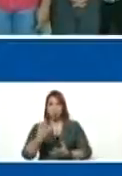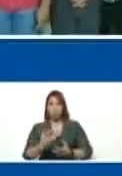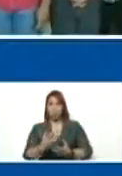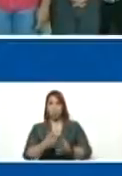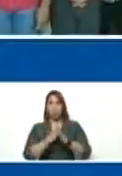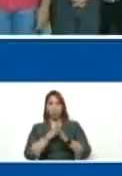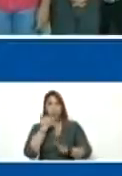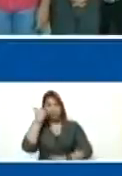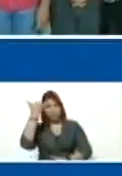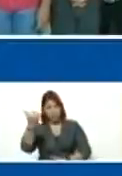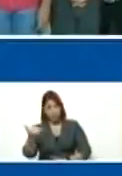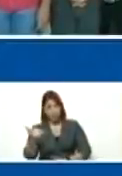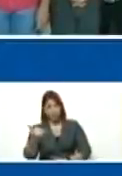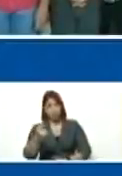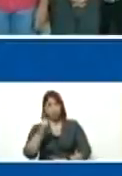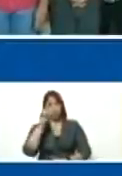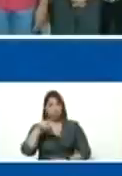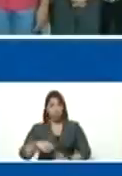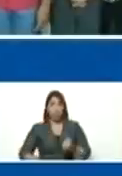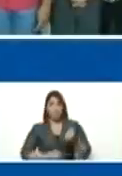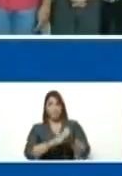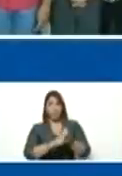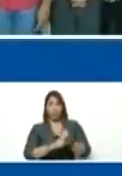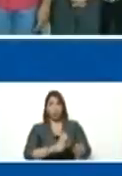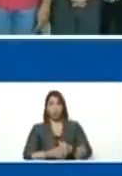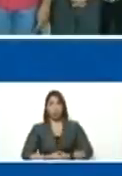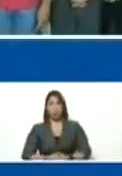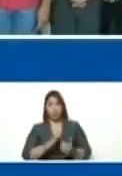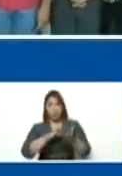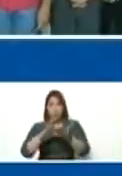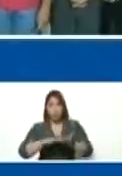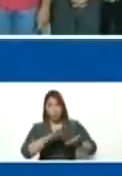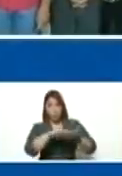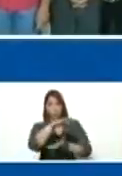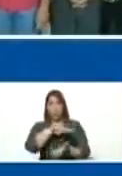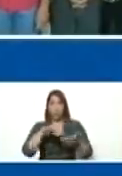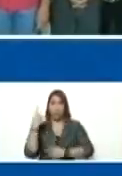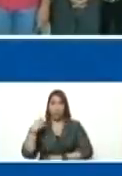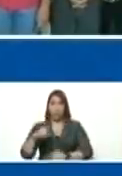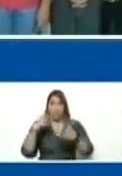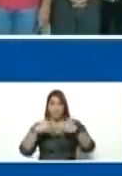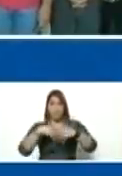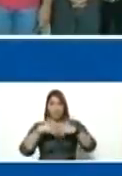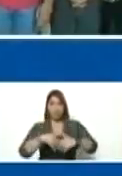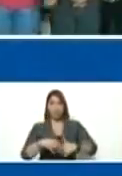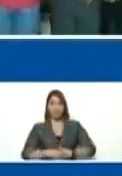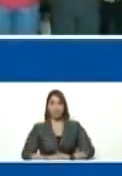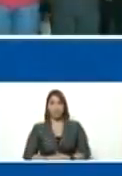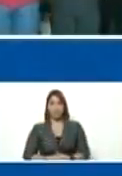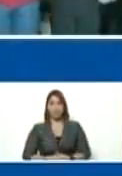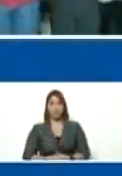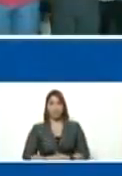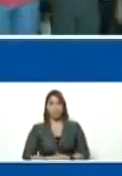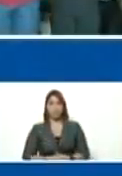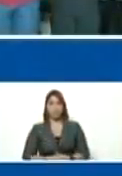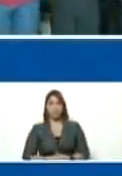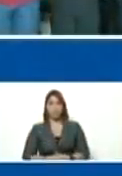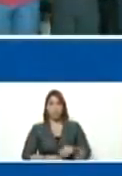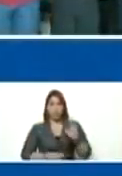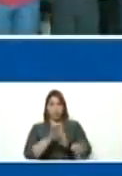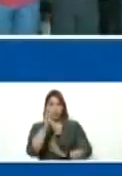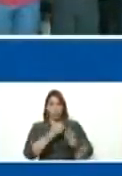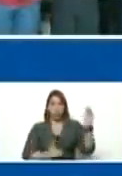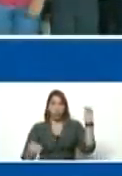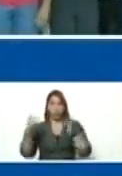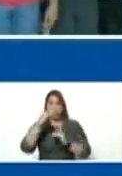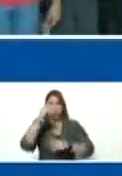llaman y me lo apoyan y le resuelven los problemas que tiene para incrementar la